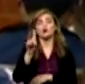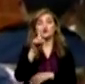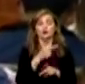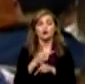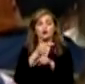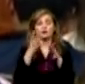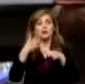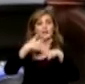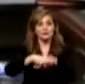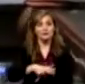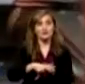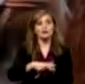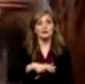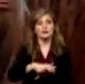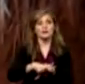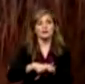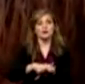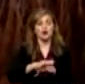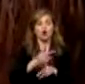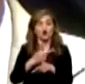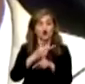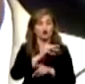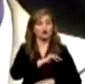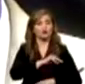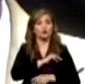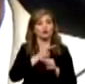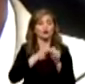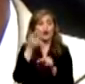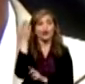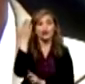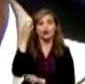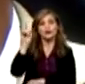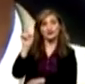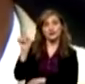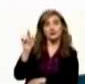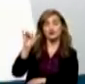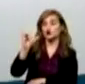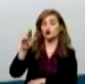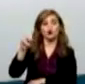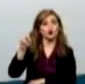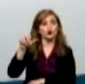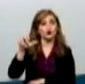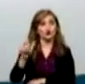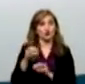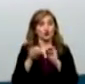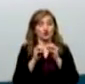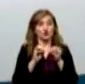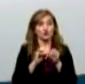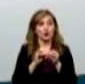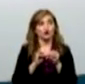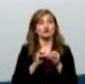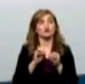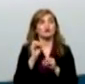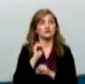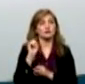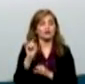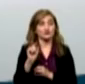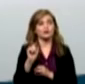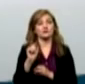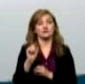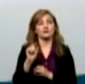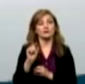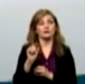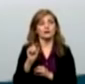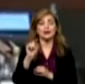concejales que integrarán el Consejo Metropolitano de Quito, el alcalde electo Jorge Yunda, de Movimiento Unión Ecuatoriana, contaría solo